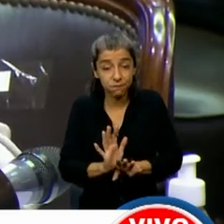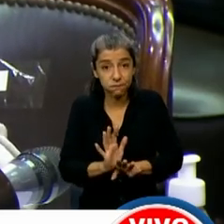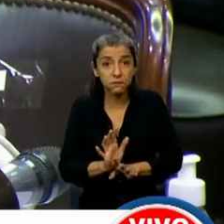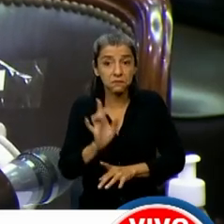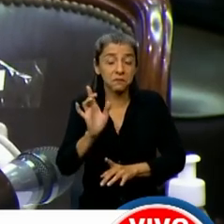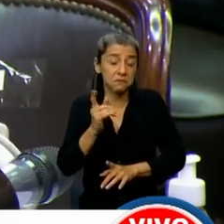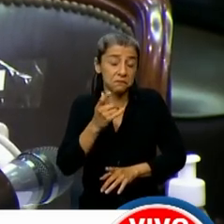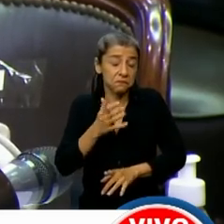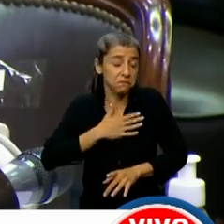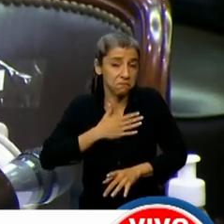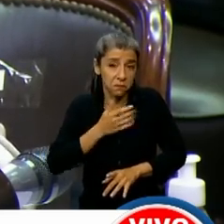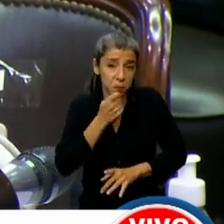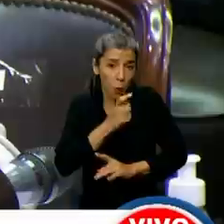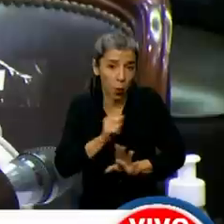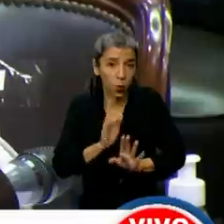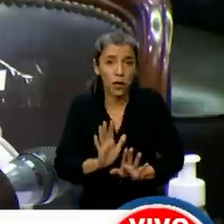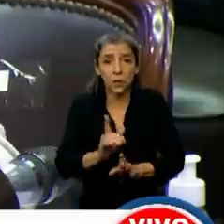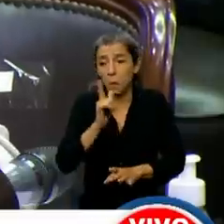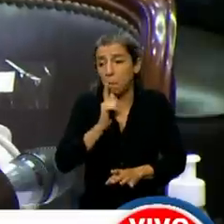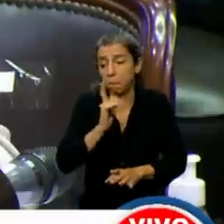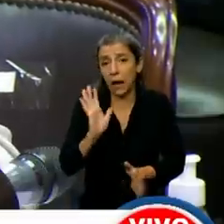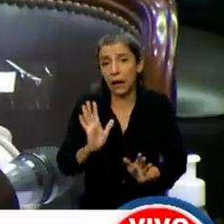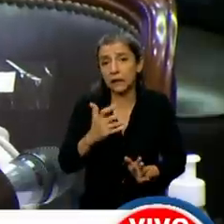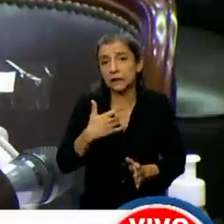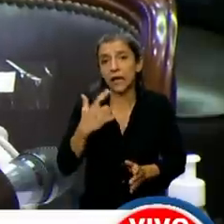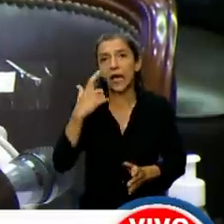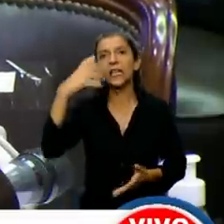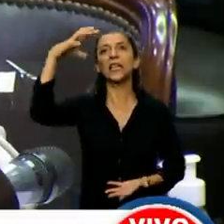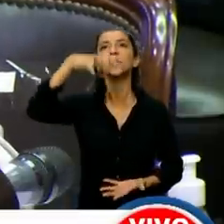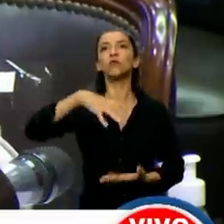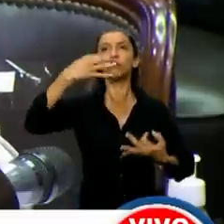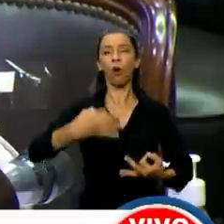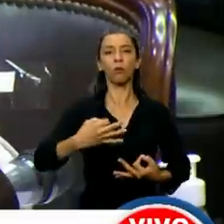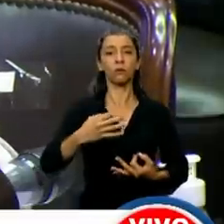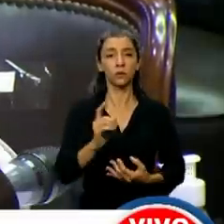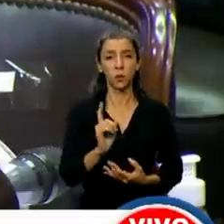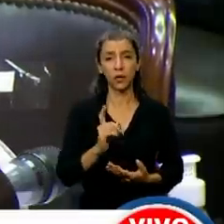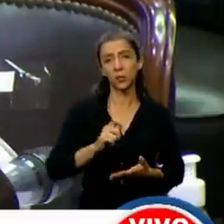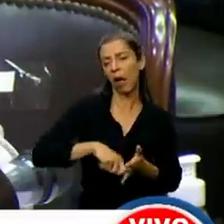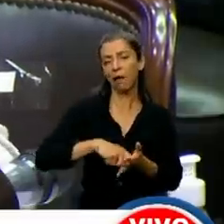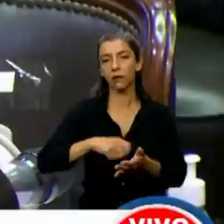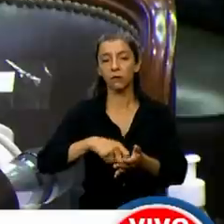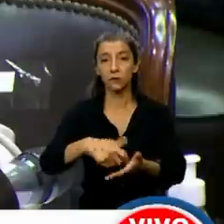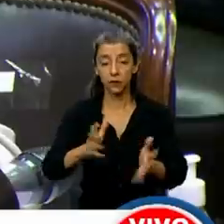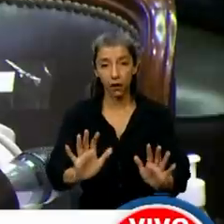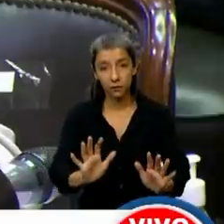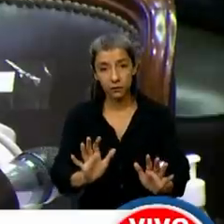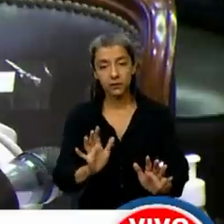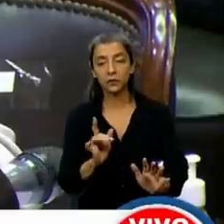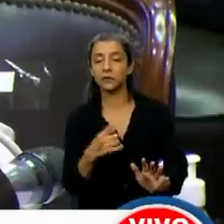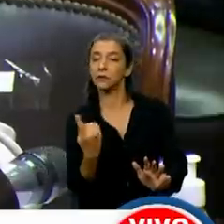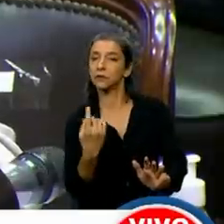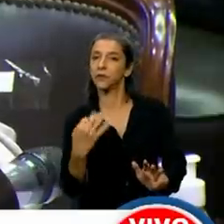diga porque creo que nos degrada justamente a todos como institución entonces ahí presidente necesitamos saldar